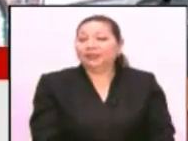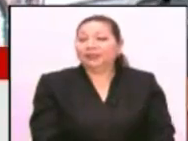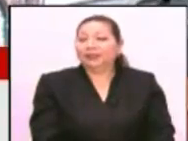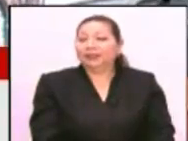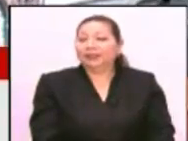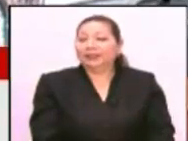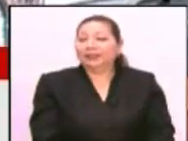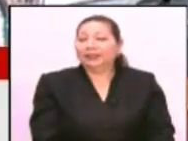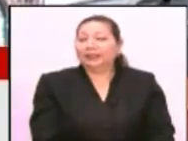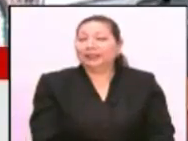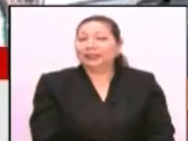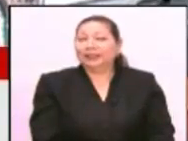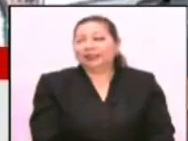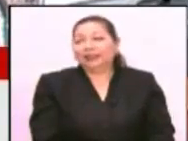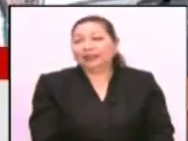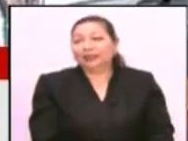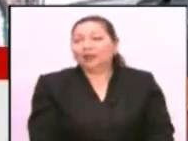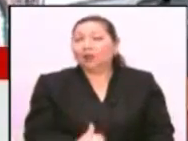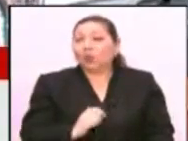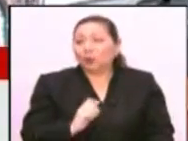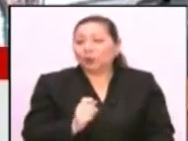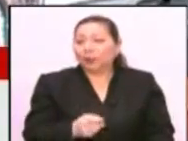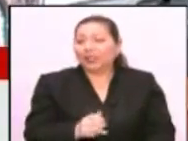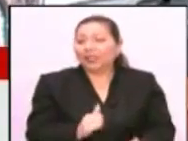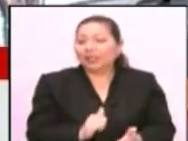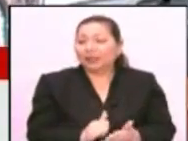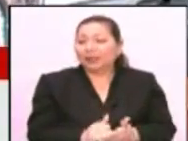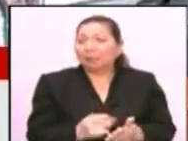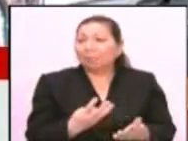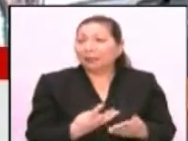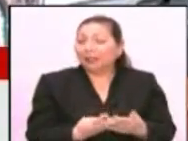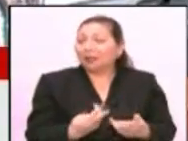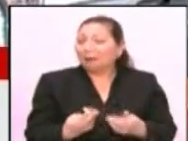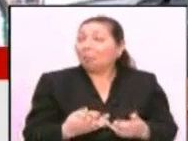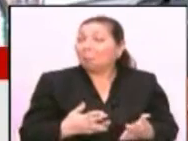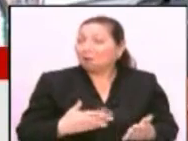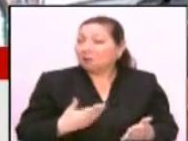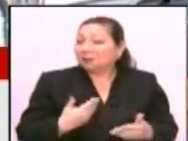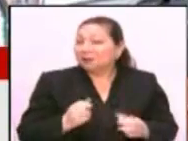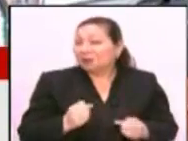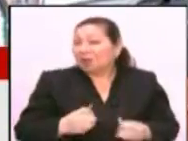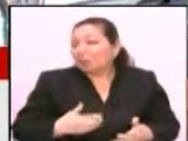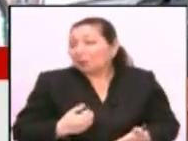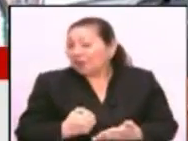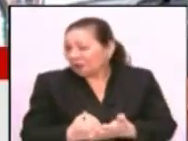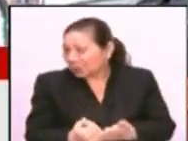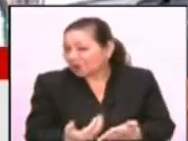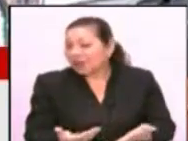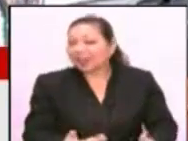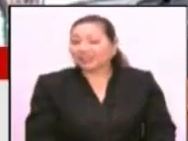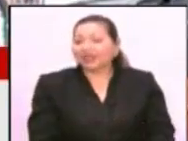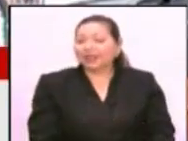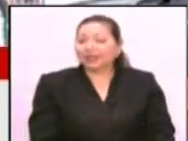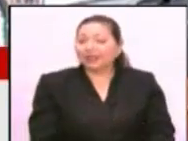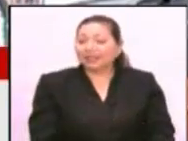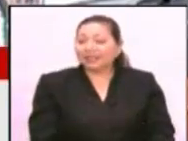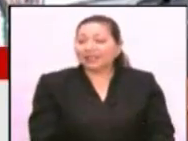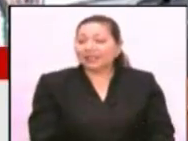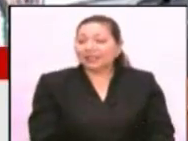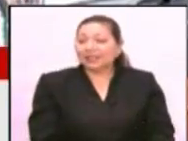visualizar a los jueces de que las penas alternativas pueden servir, ¿no es cierto?